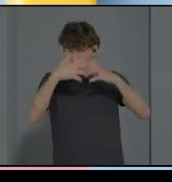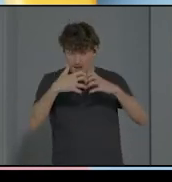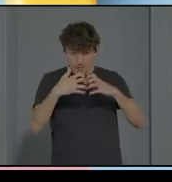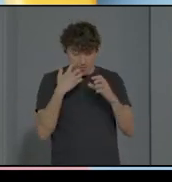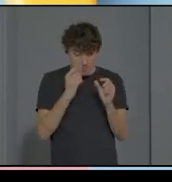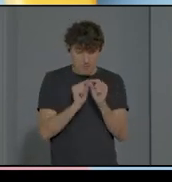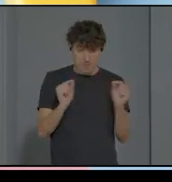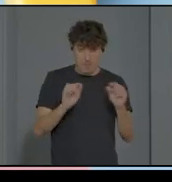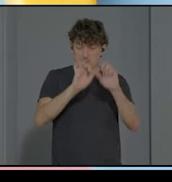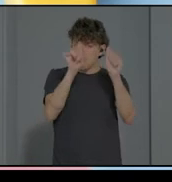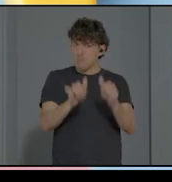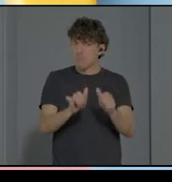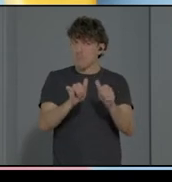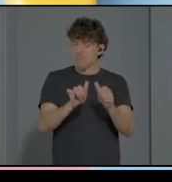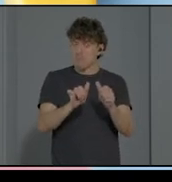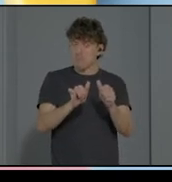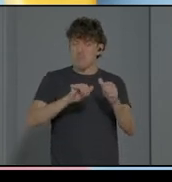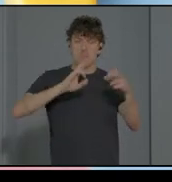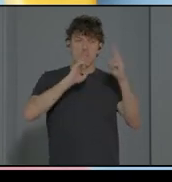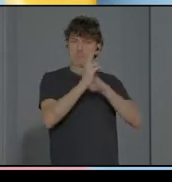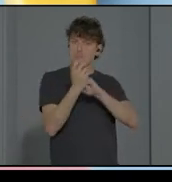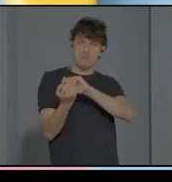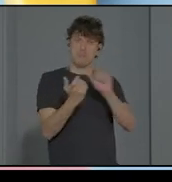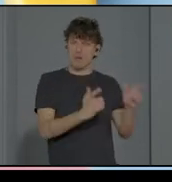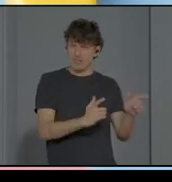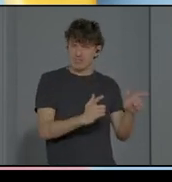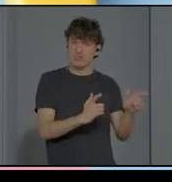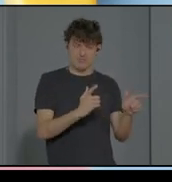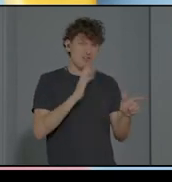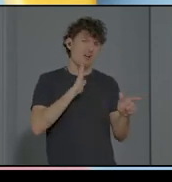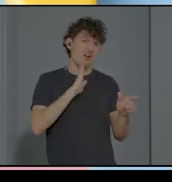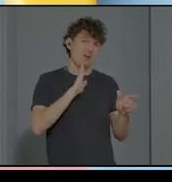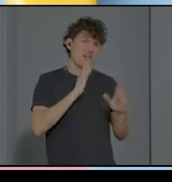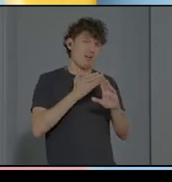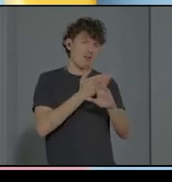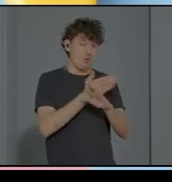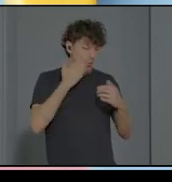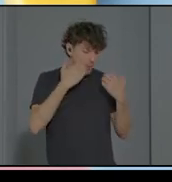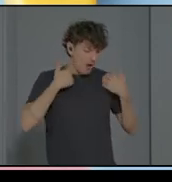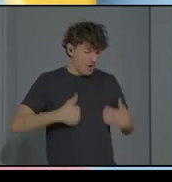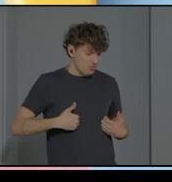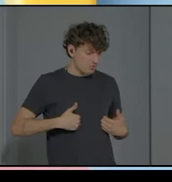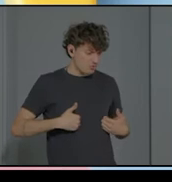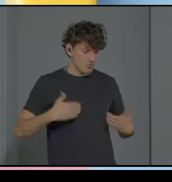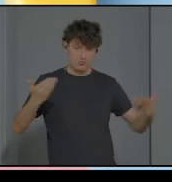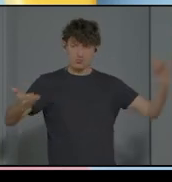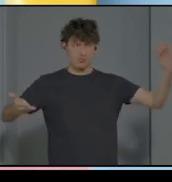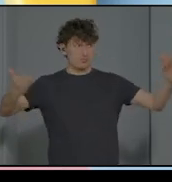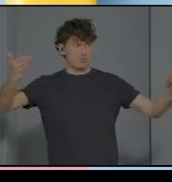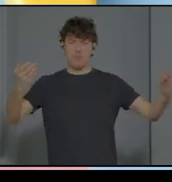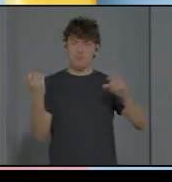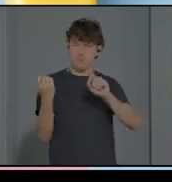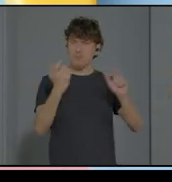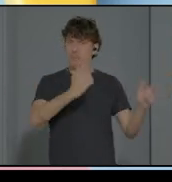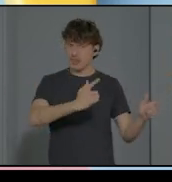muy parecido al que hemos visto en los seres humanos, así que un aumento de la respuesta del sistema parasimpático. Así que de